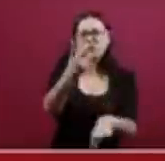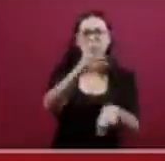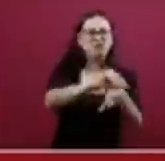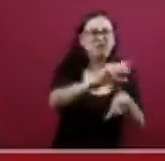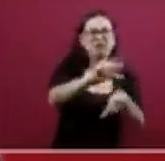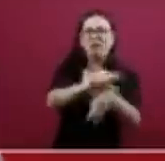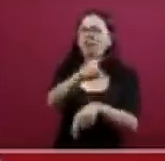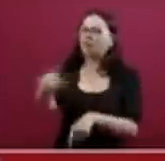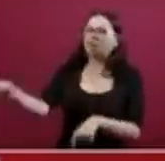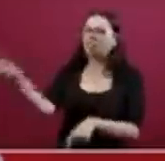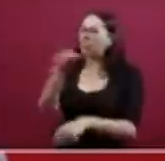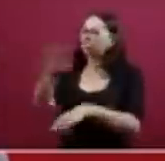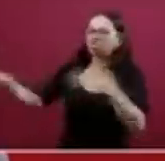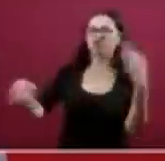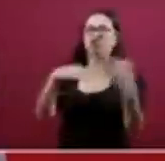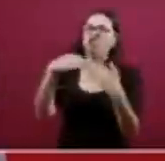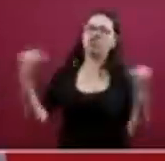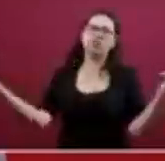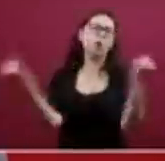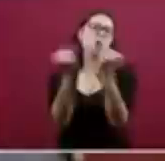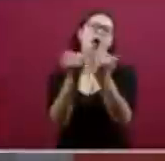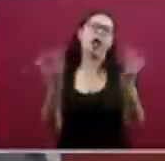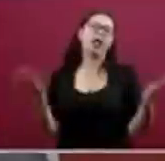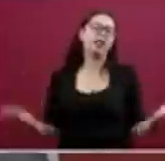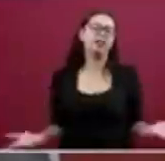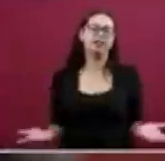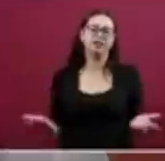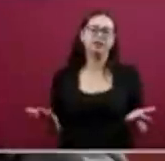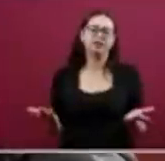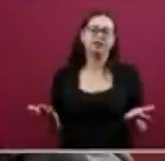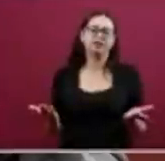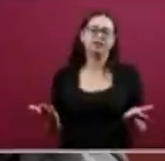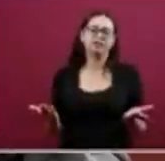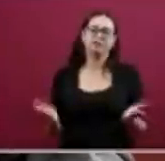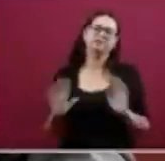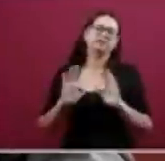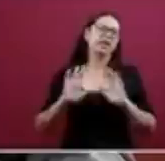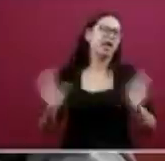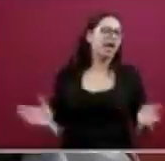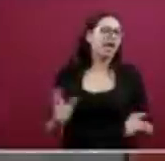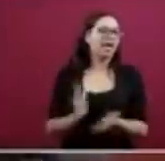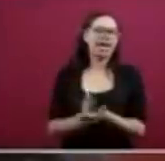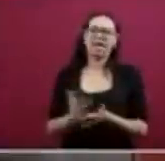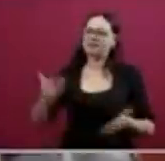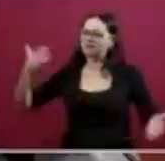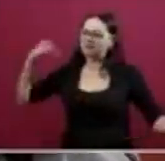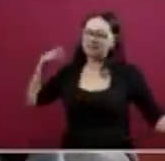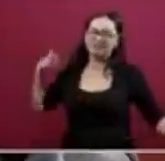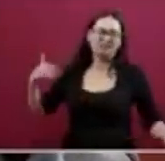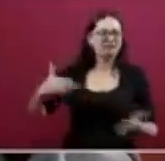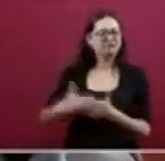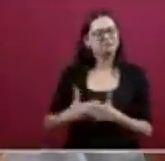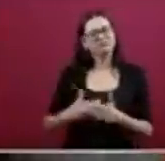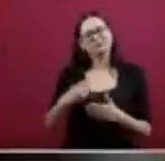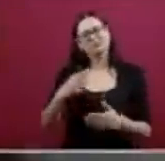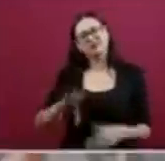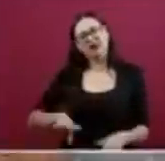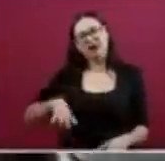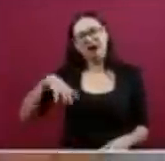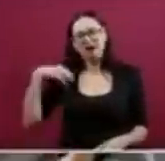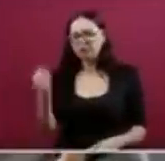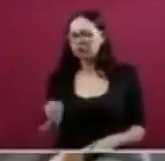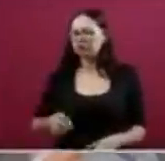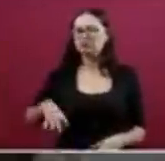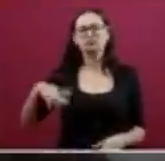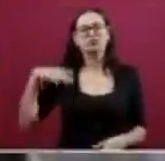todos van a plantear lo mismo y se abusó del mecanismo de darle